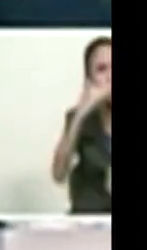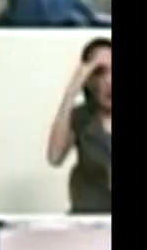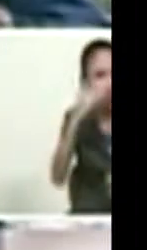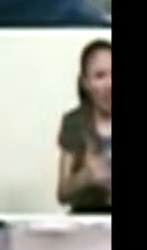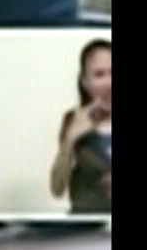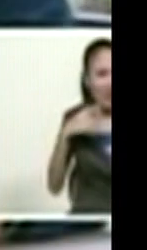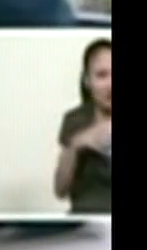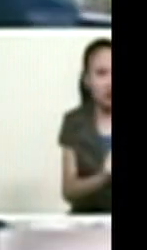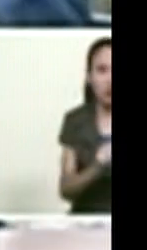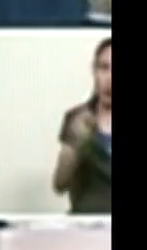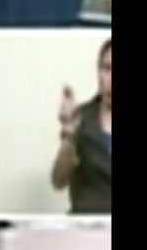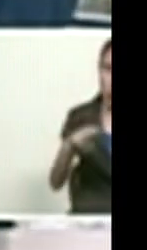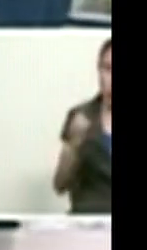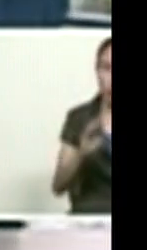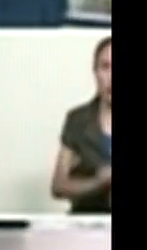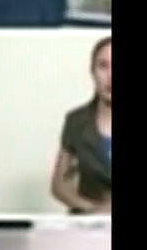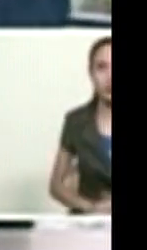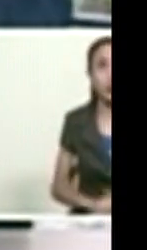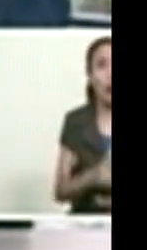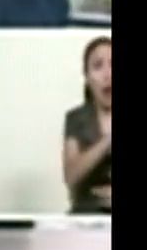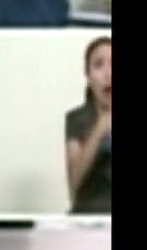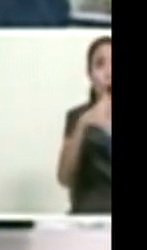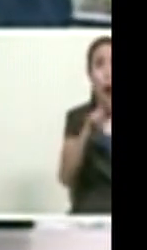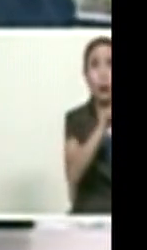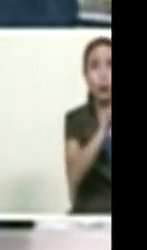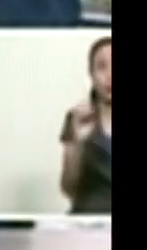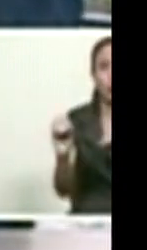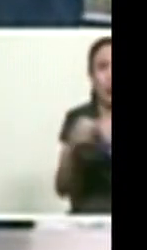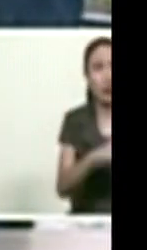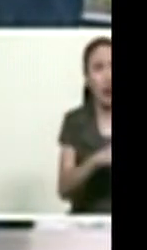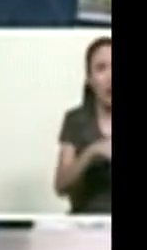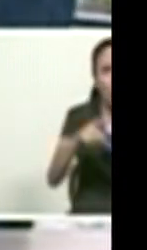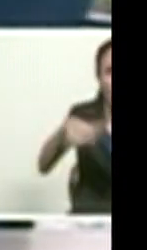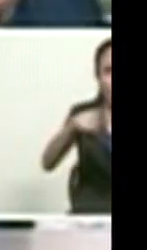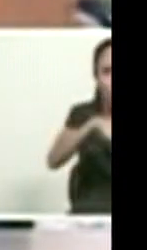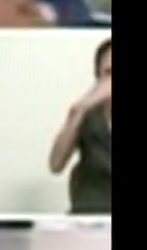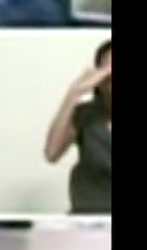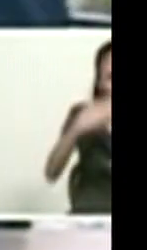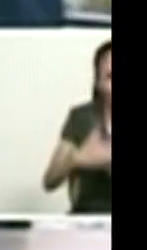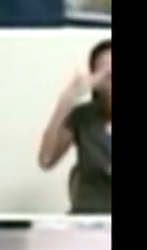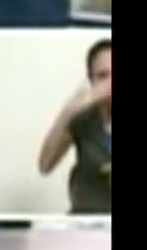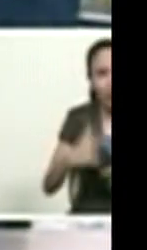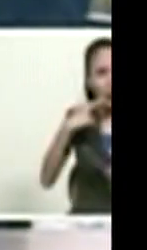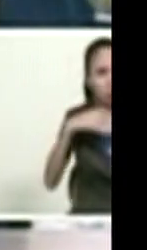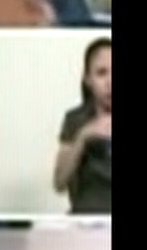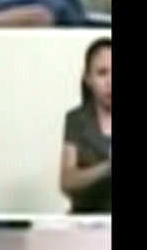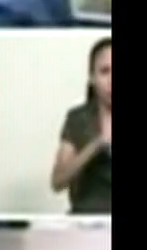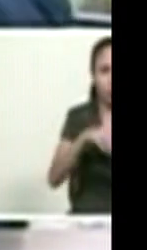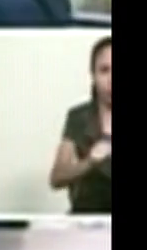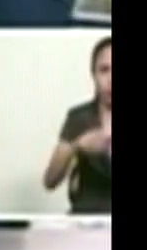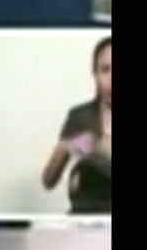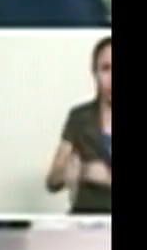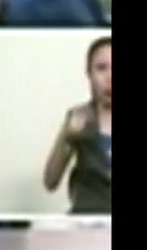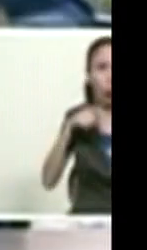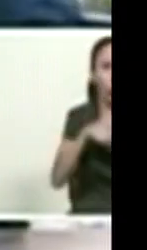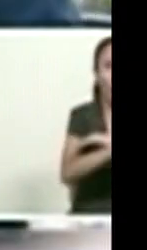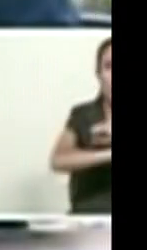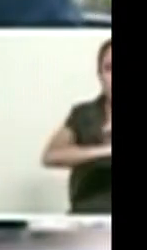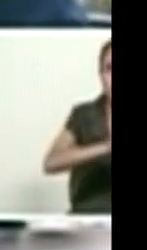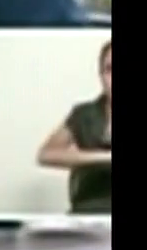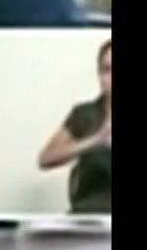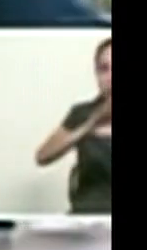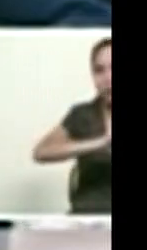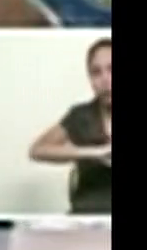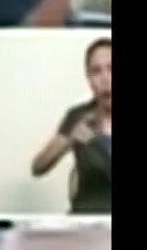independiente y soberano que controla su territorio nacional protege el bienestar y la seguridad de sus ciudadanos y vive en paz con sus vecinos